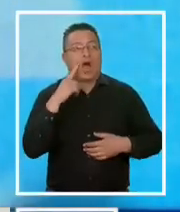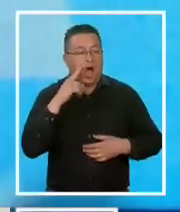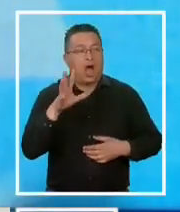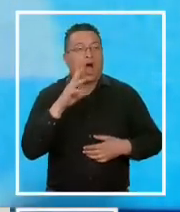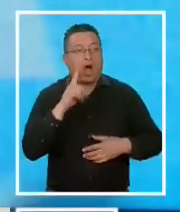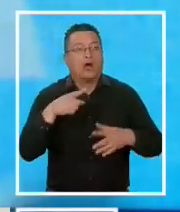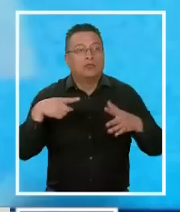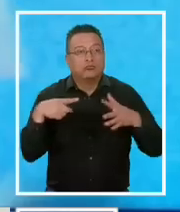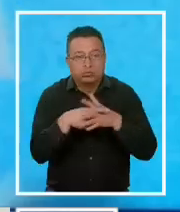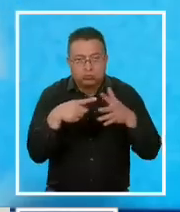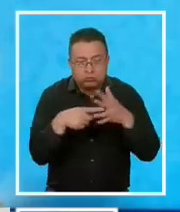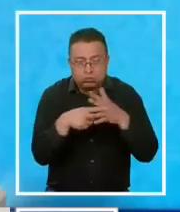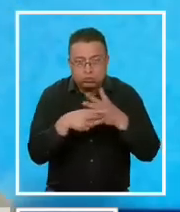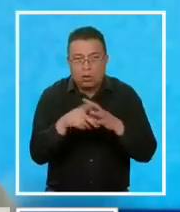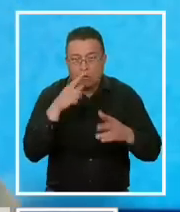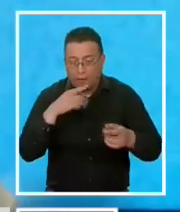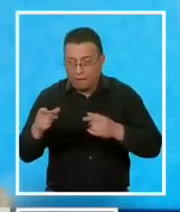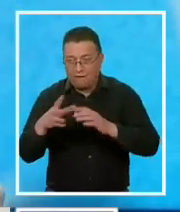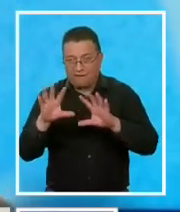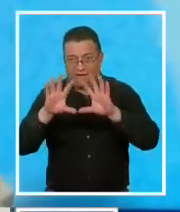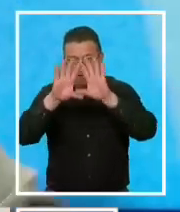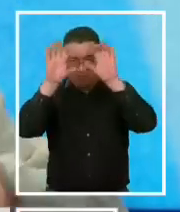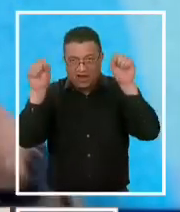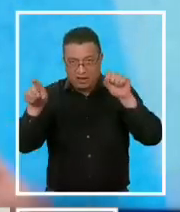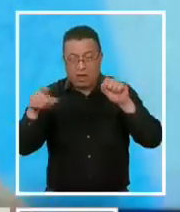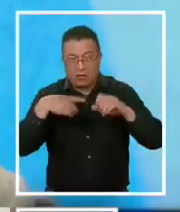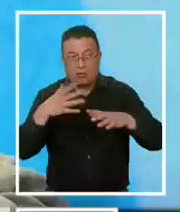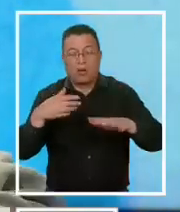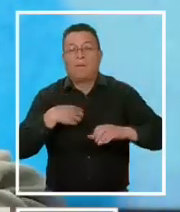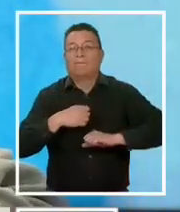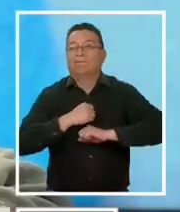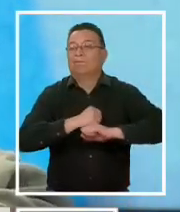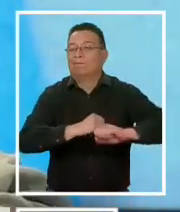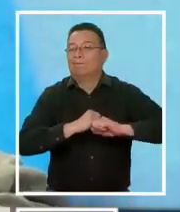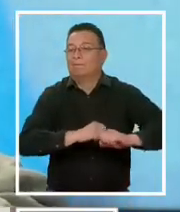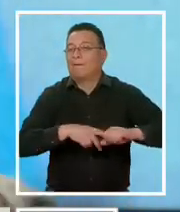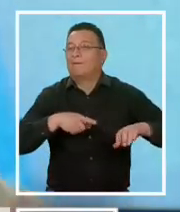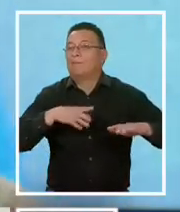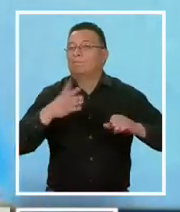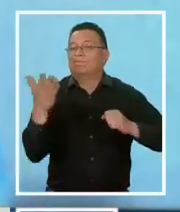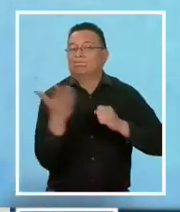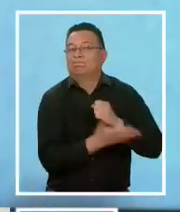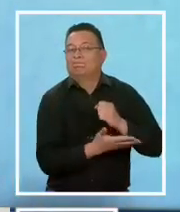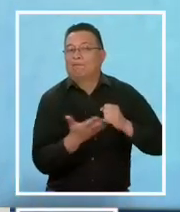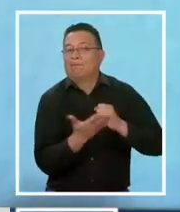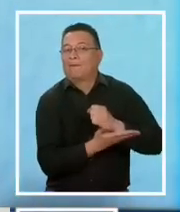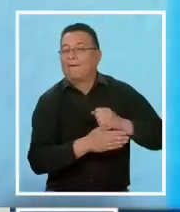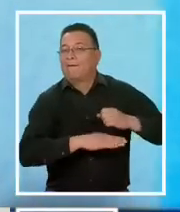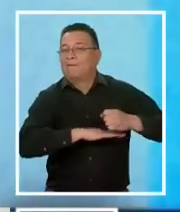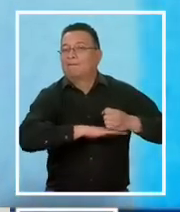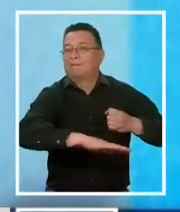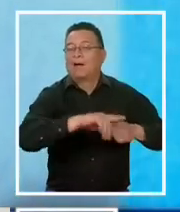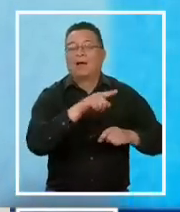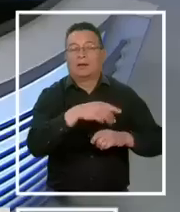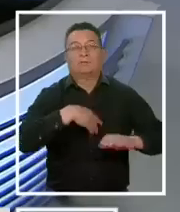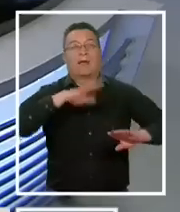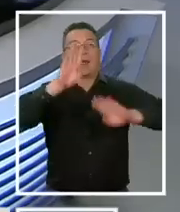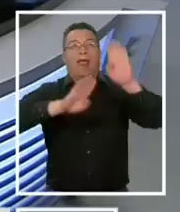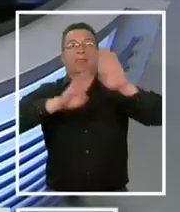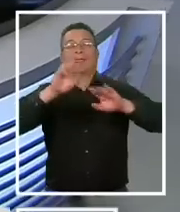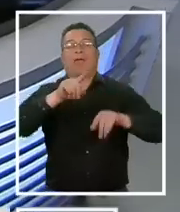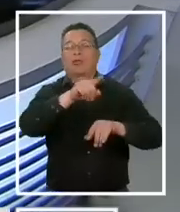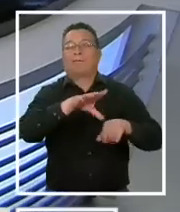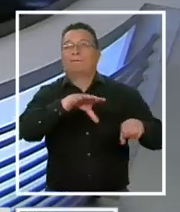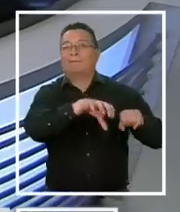exclusiva de manejo exclusivo dentro de la fiscalía para torpedear o para afectar su candidatura